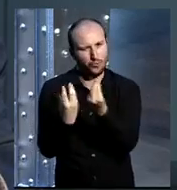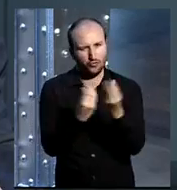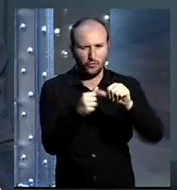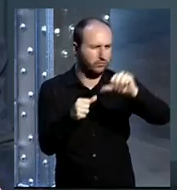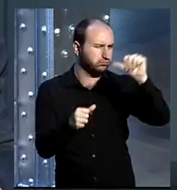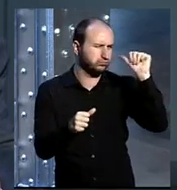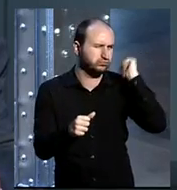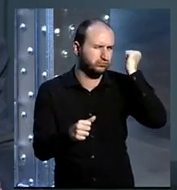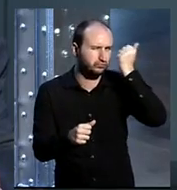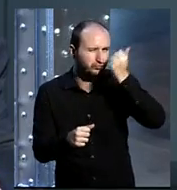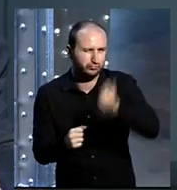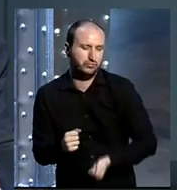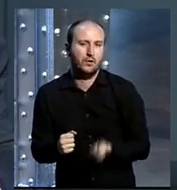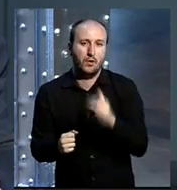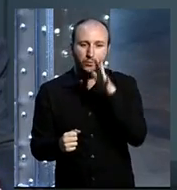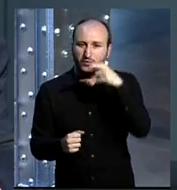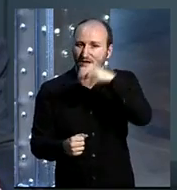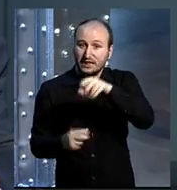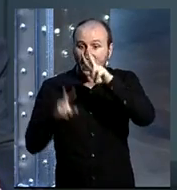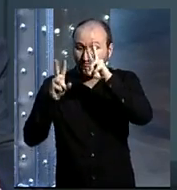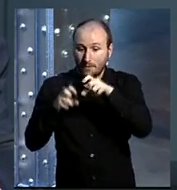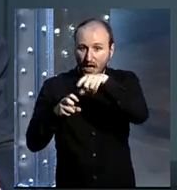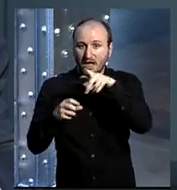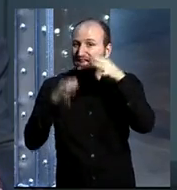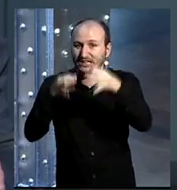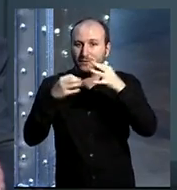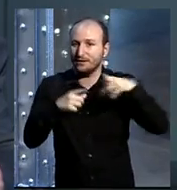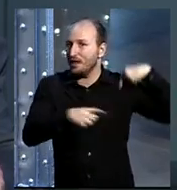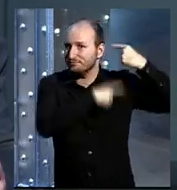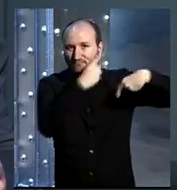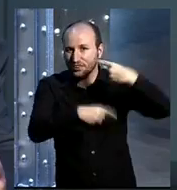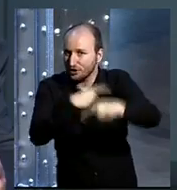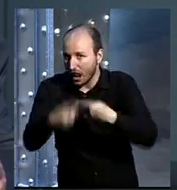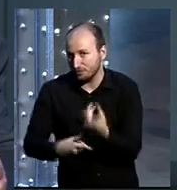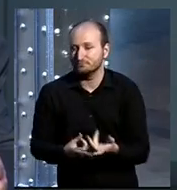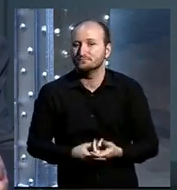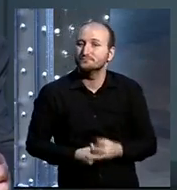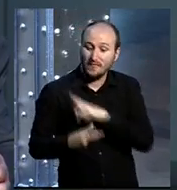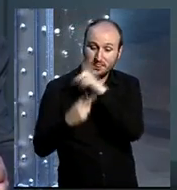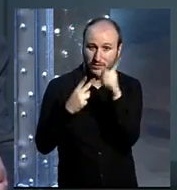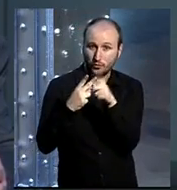porque en definitiva ha sido un tema, digamos, tradicional, ¿no? En segundo lugar, porque